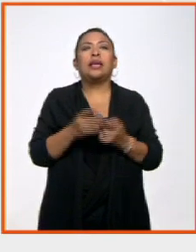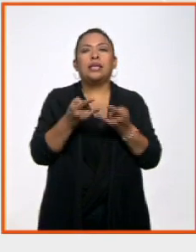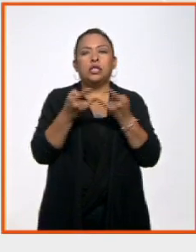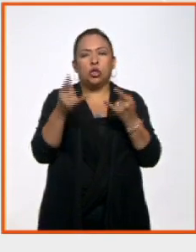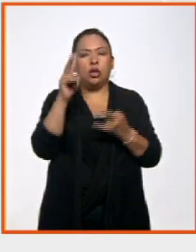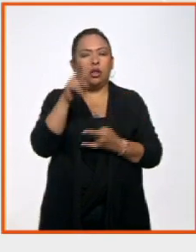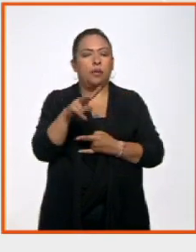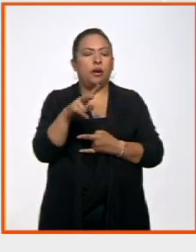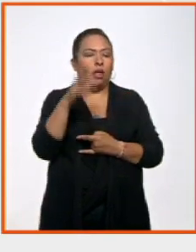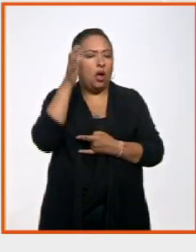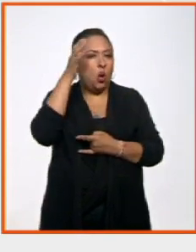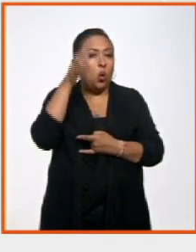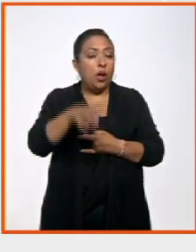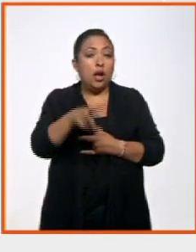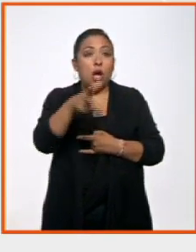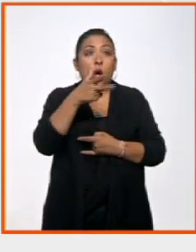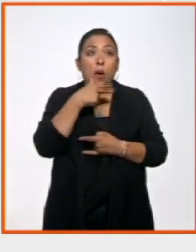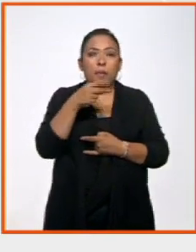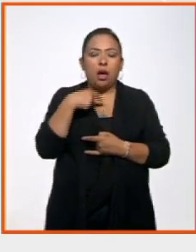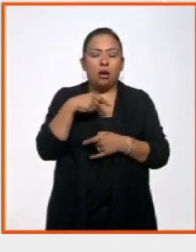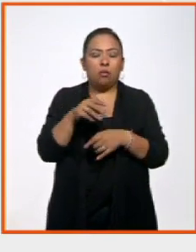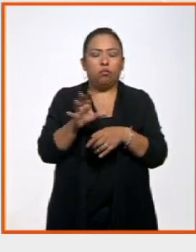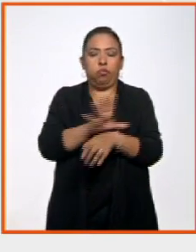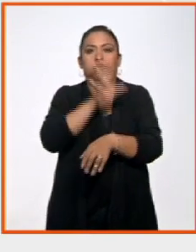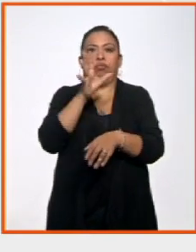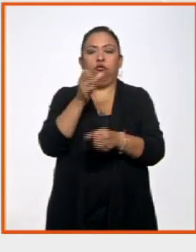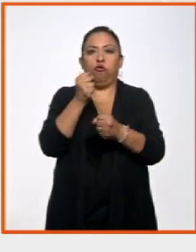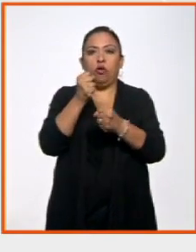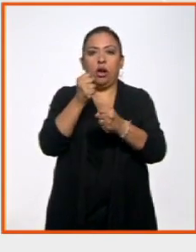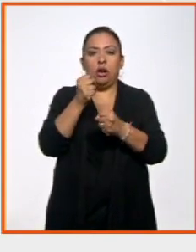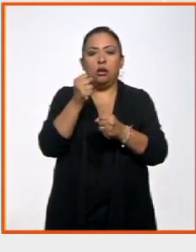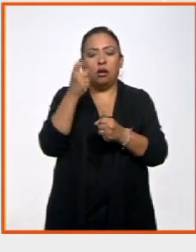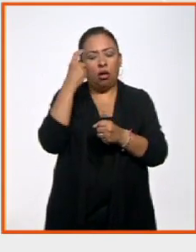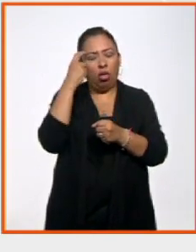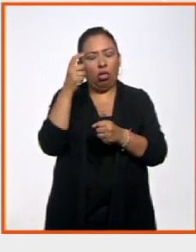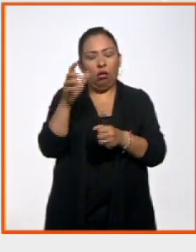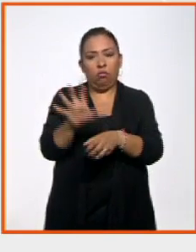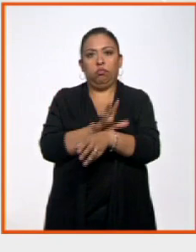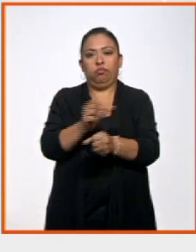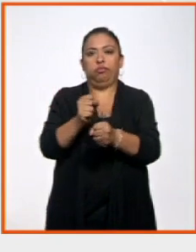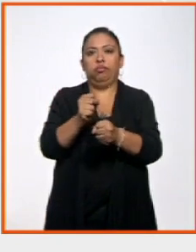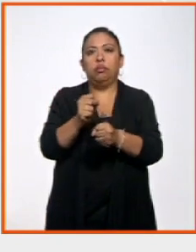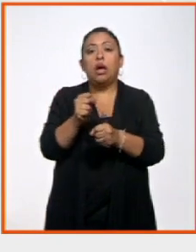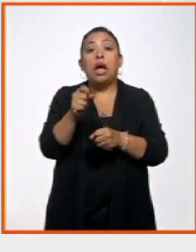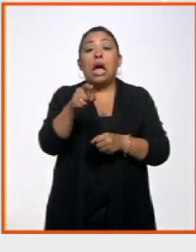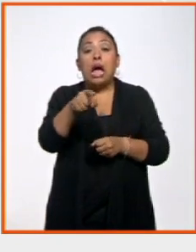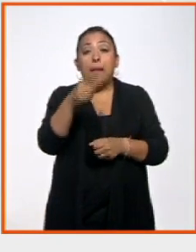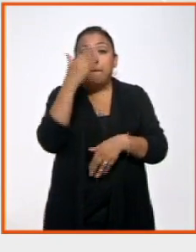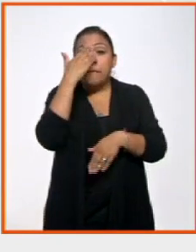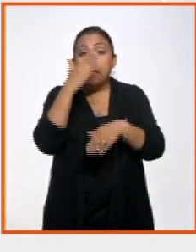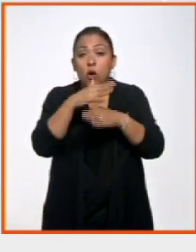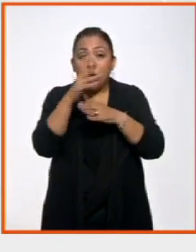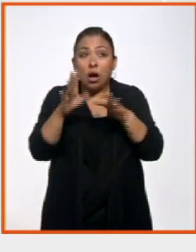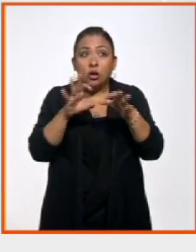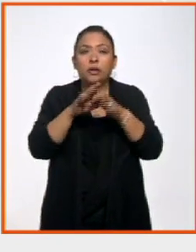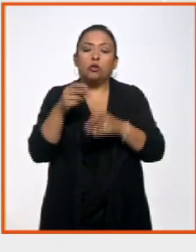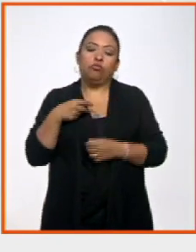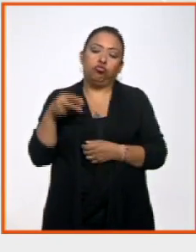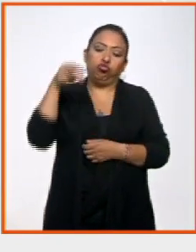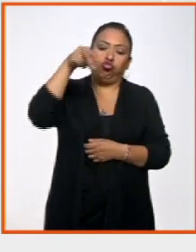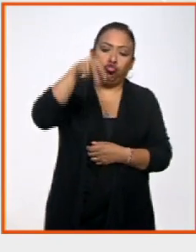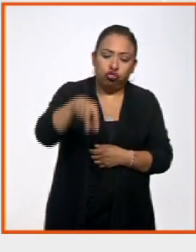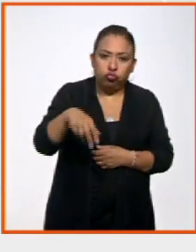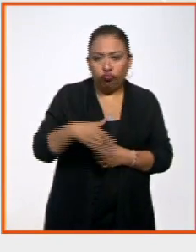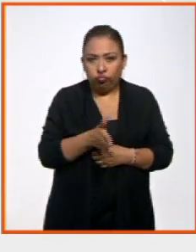es un poco cruel porque lo que hace el investigador es darle un shock eléctrico cuando se reactiva esa memoria ahora si se vuelve a poner al animal dentro